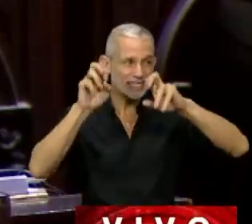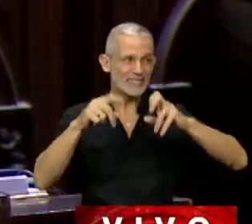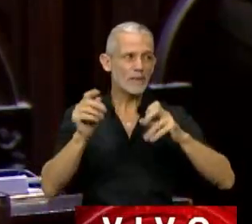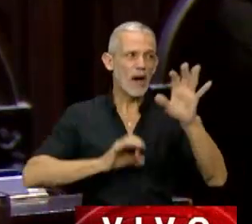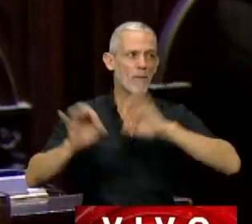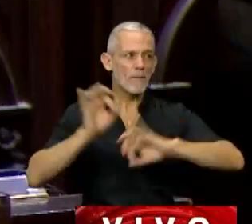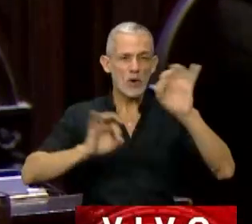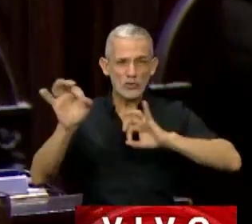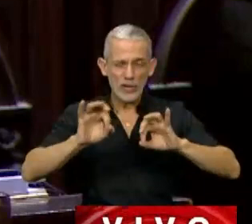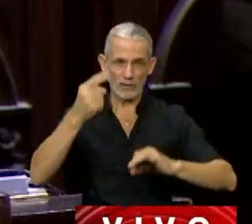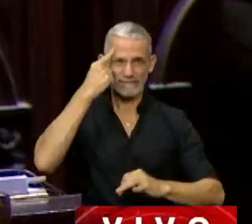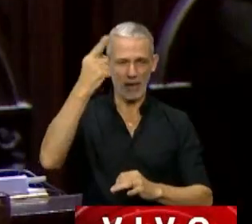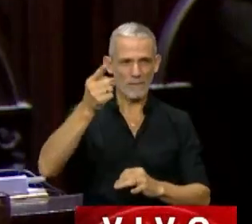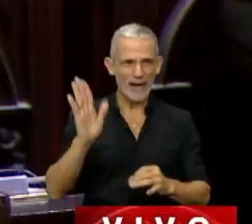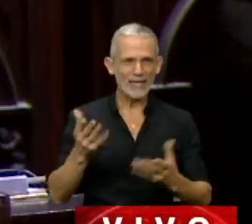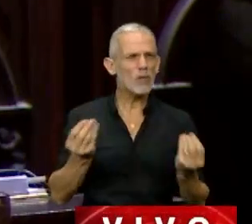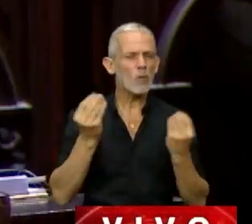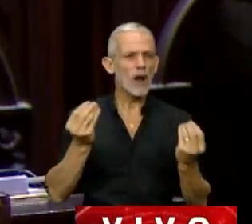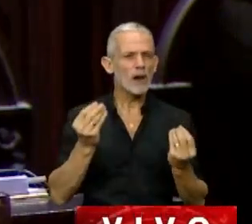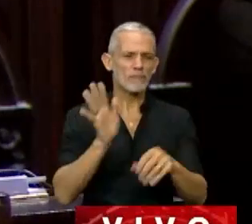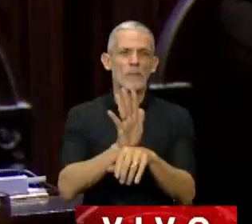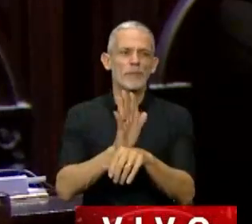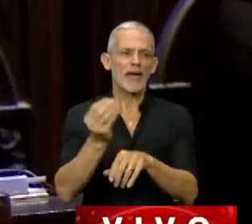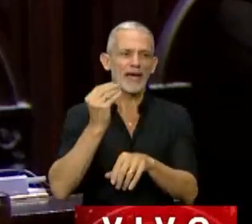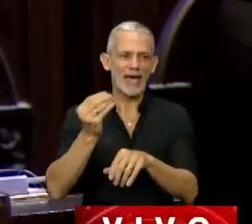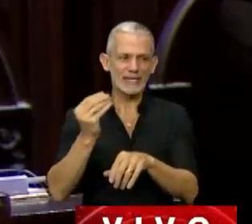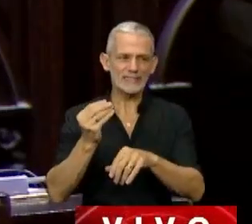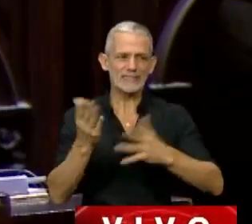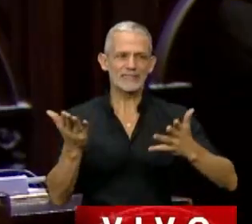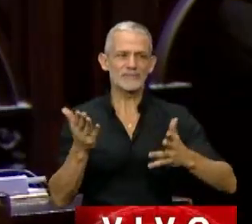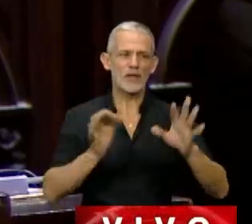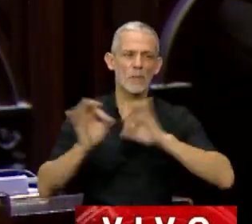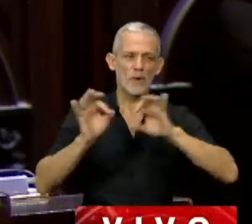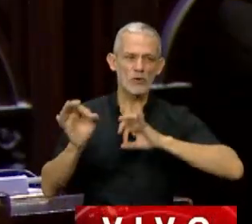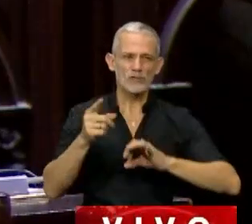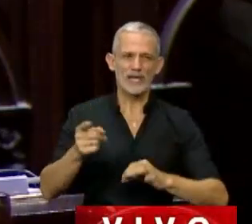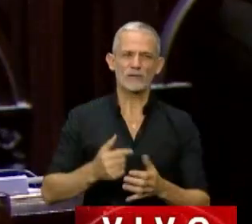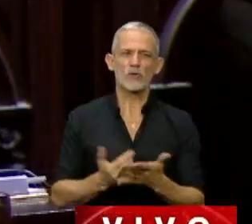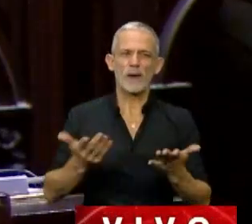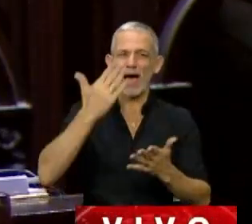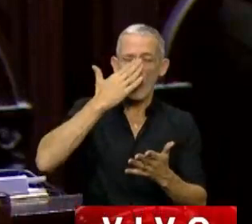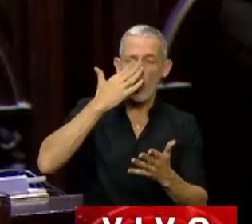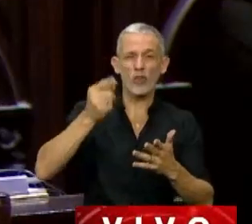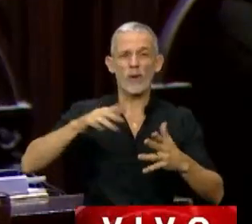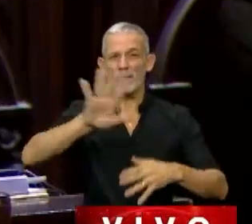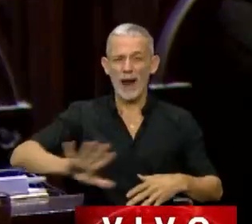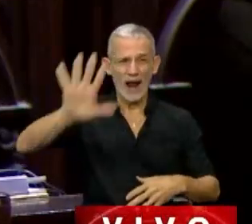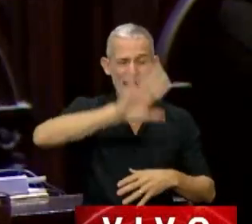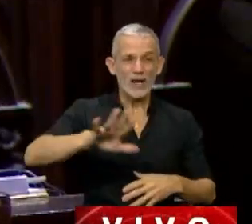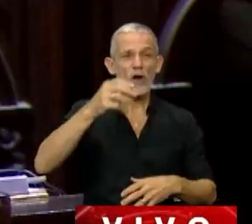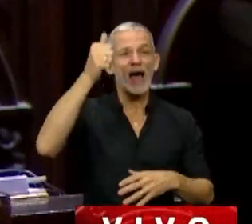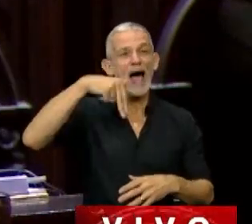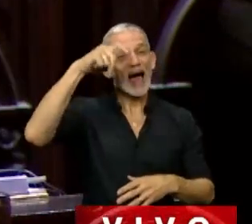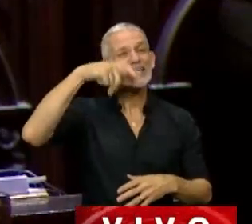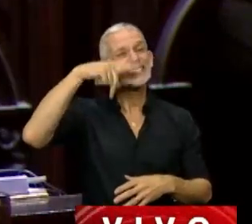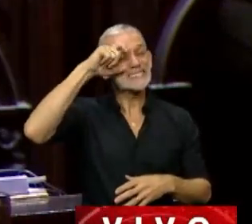proyecto. Imagine, presidente, lo que significa, lo importante que es para Córdoba y para la región de